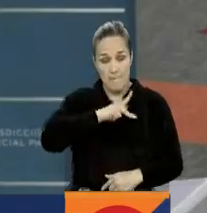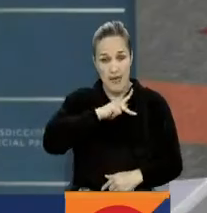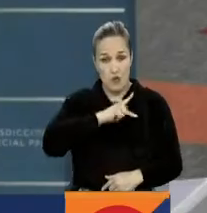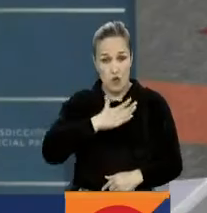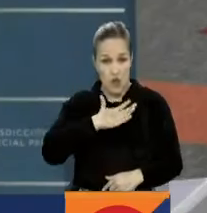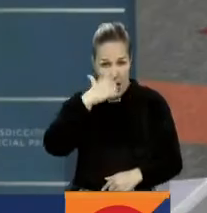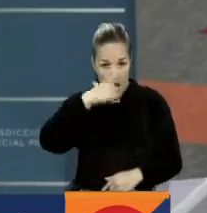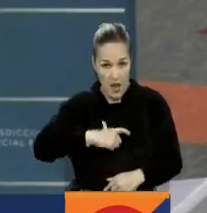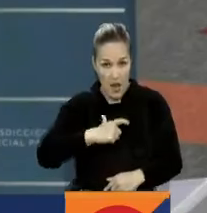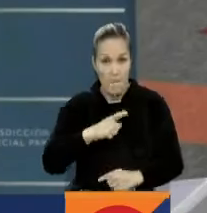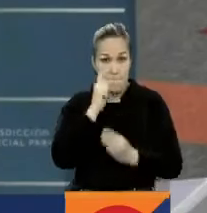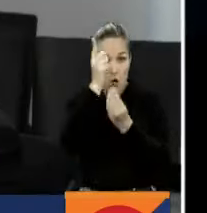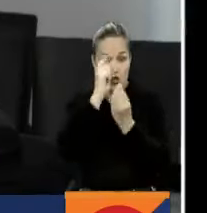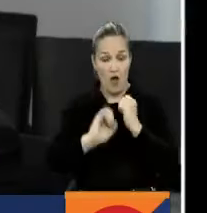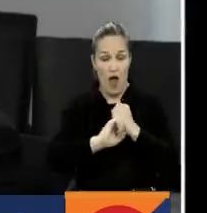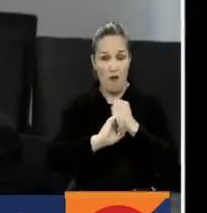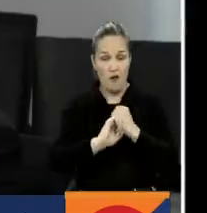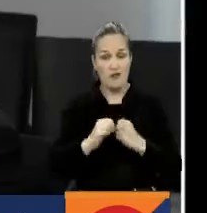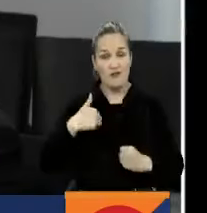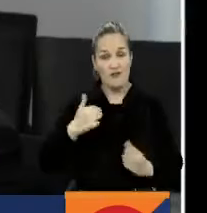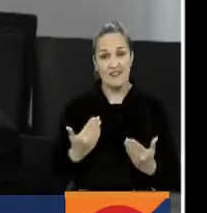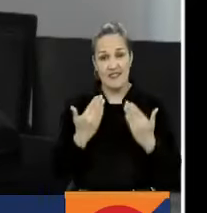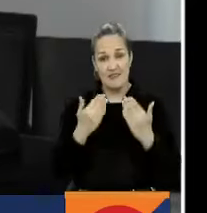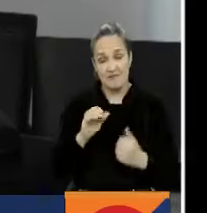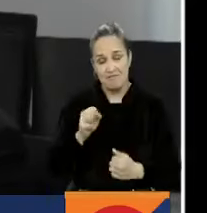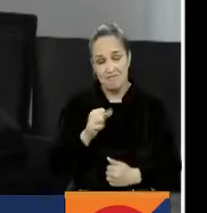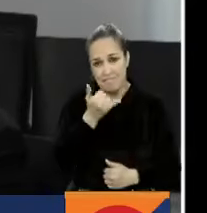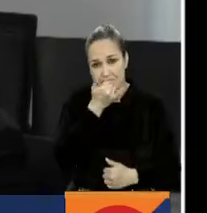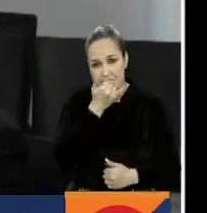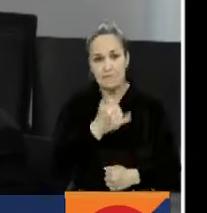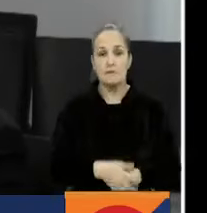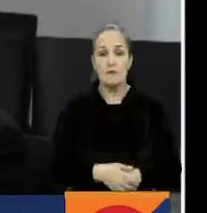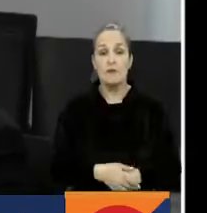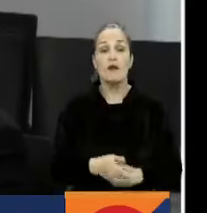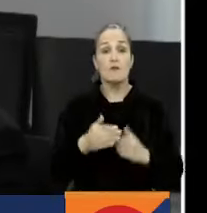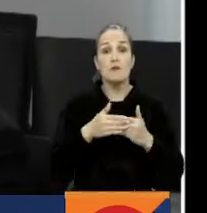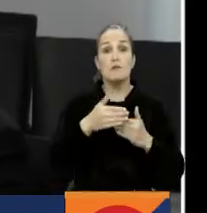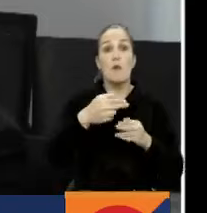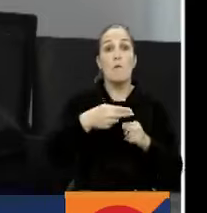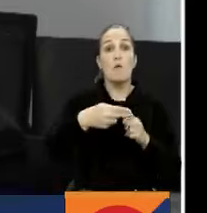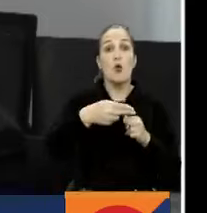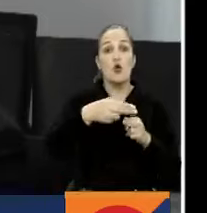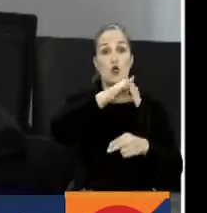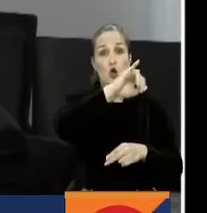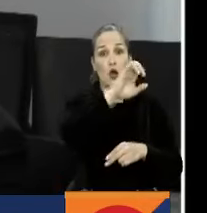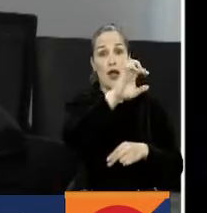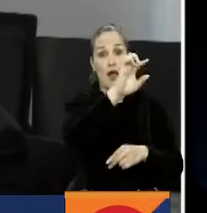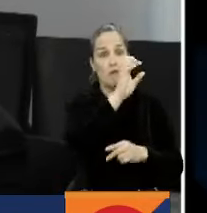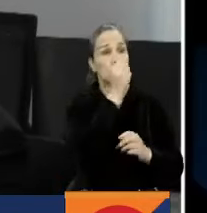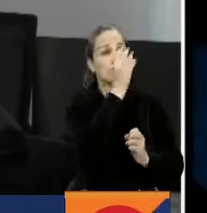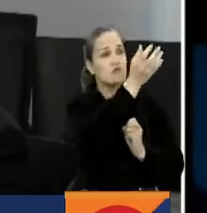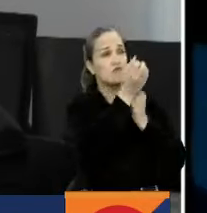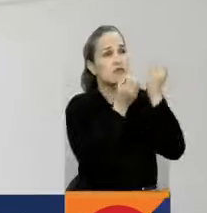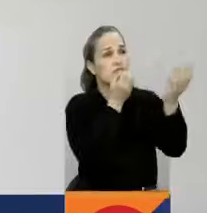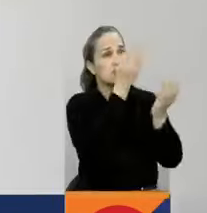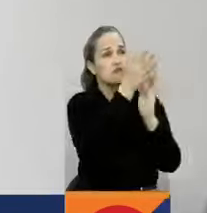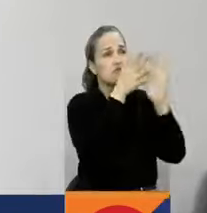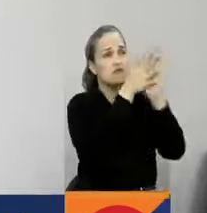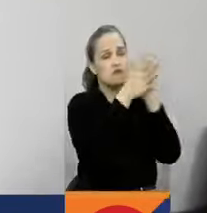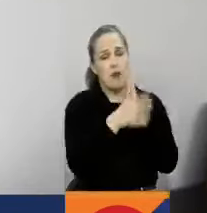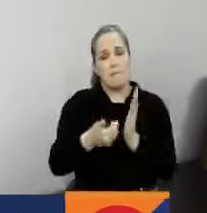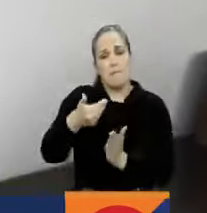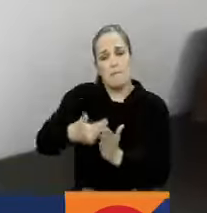políticamente reiteró también que en próximas audiencias ante la levar los magistrados especial